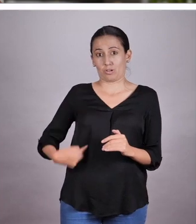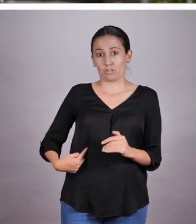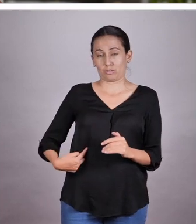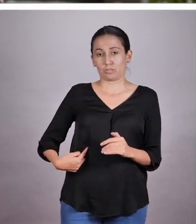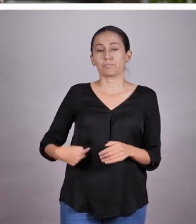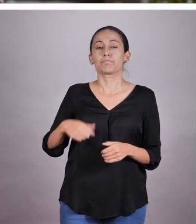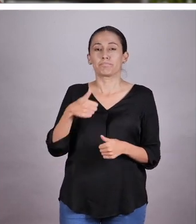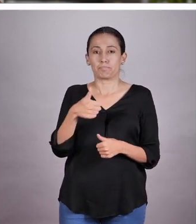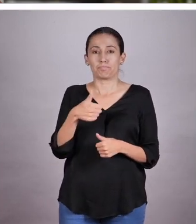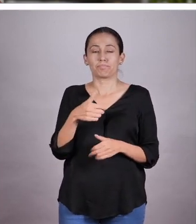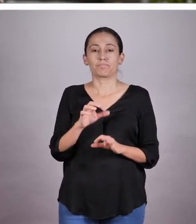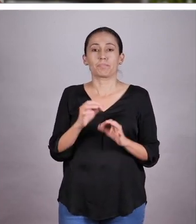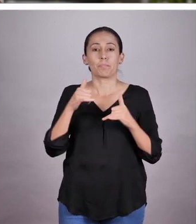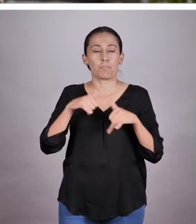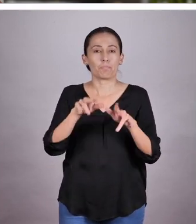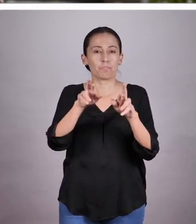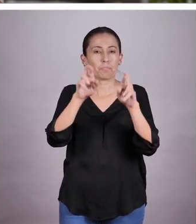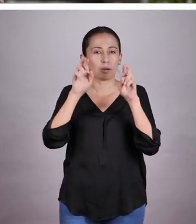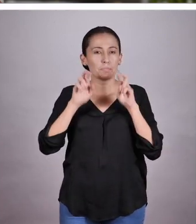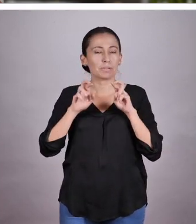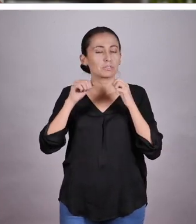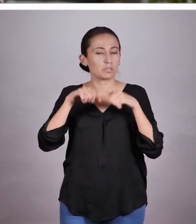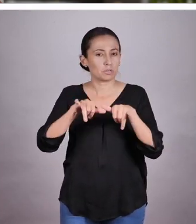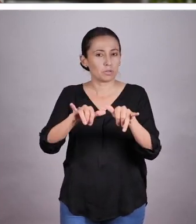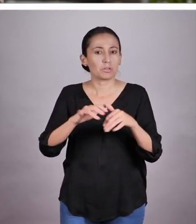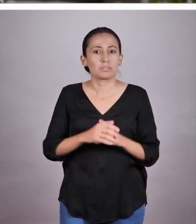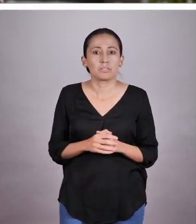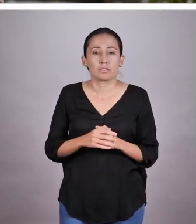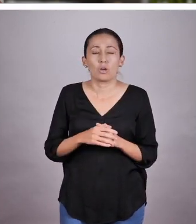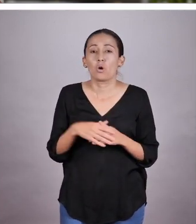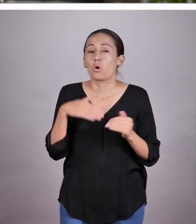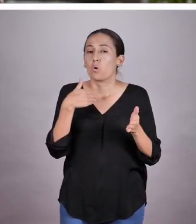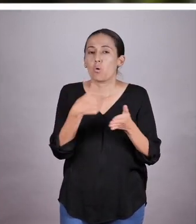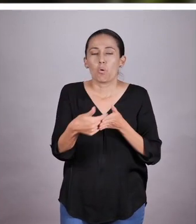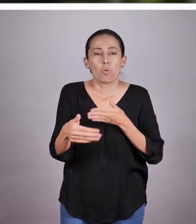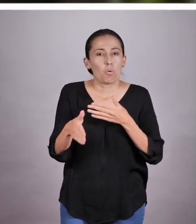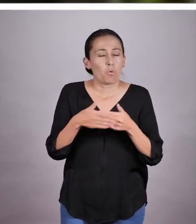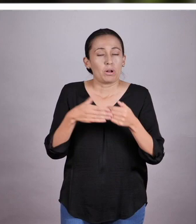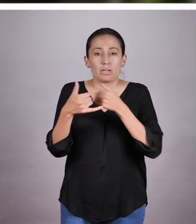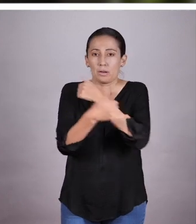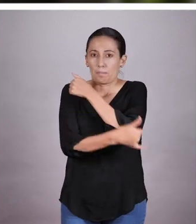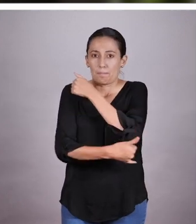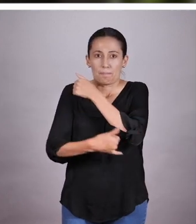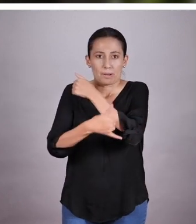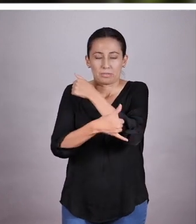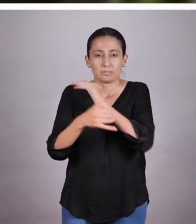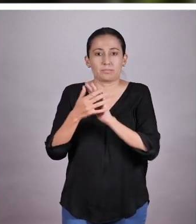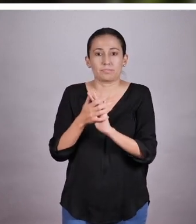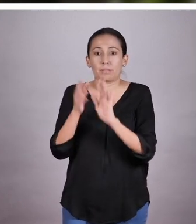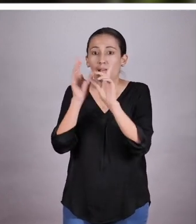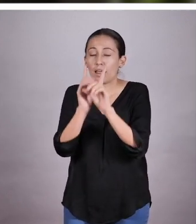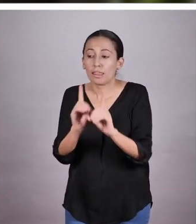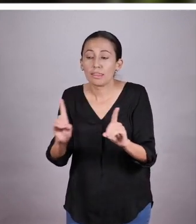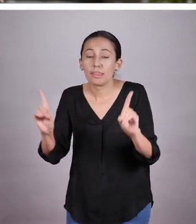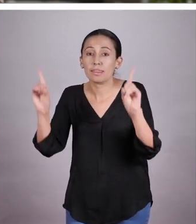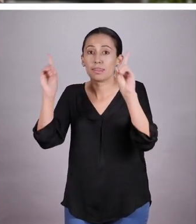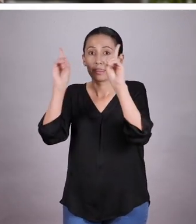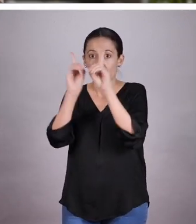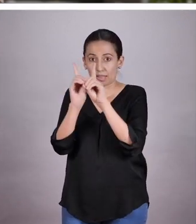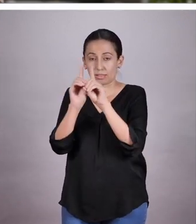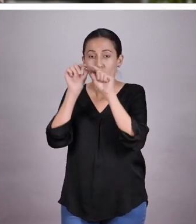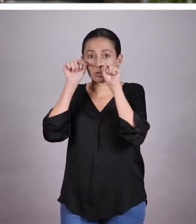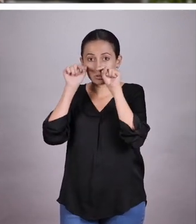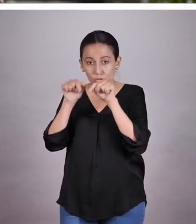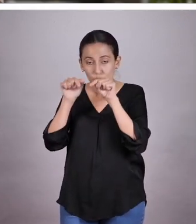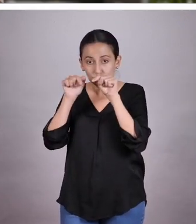fortuna. Ahora, para cualquier país es muy importante tener datos. Y uno de los datos